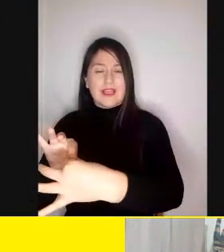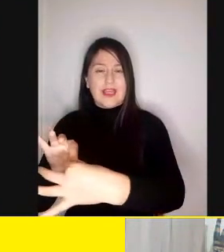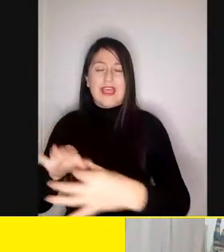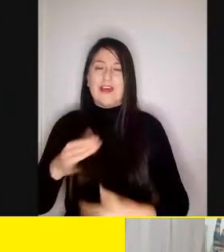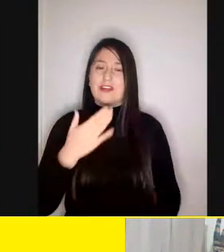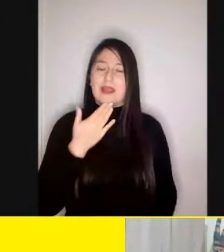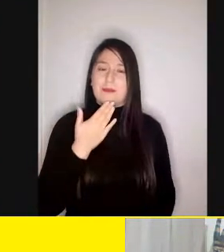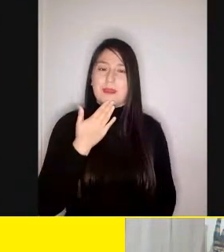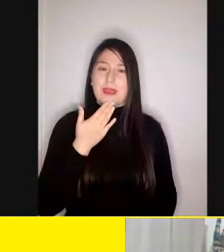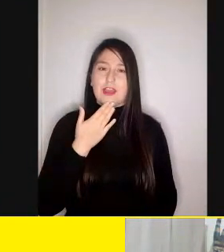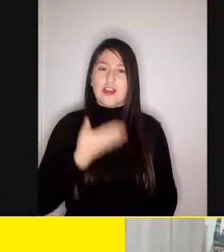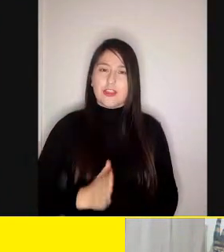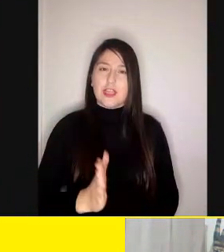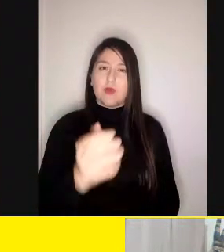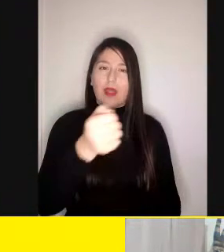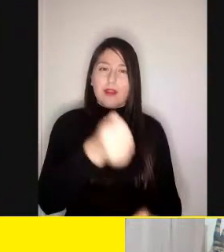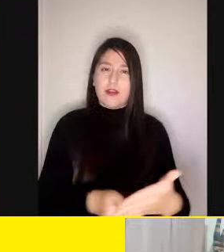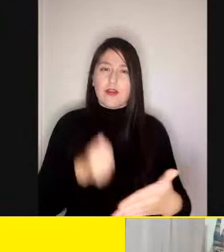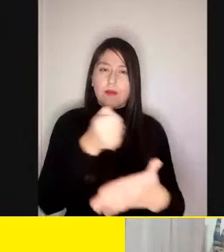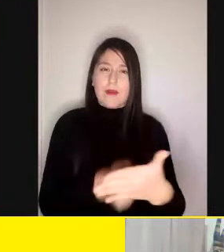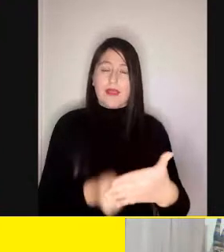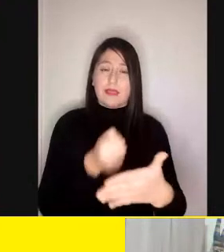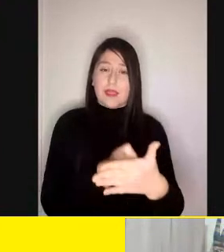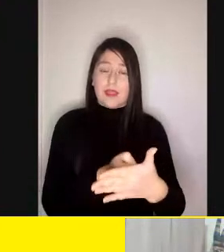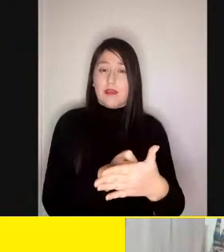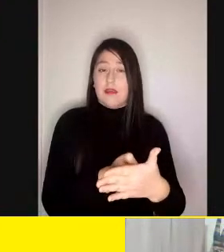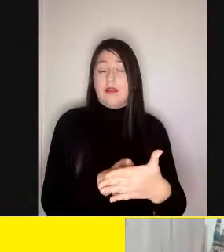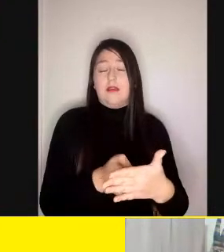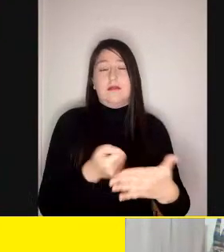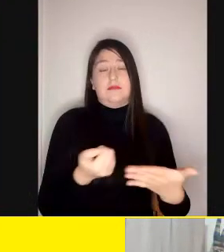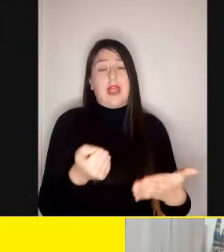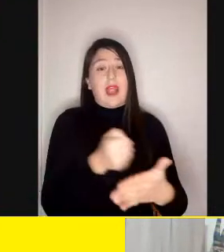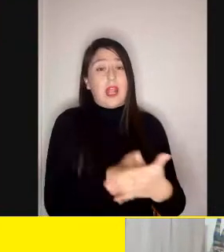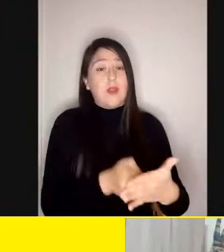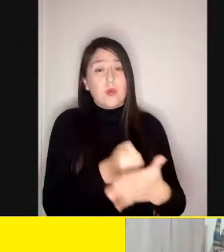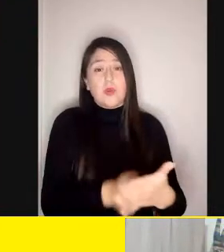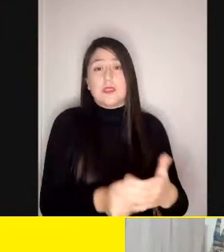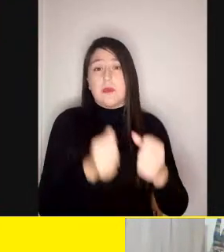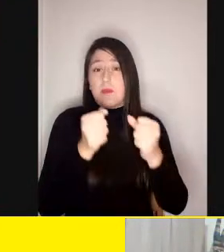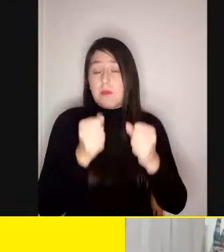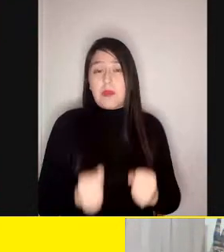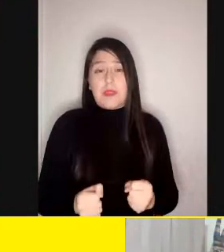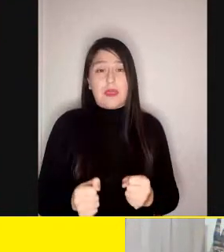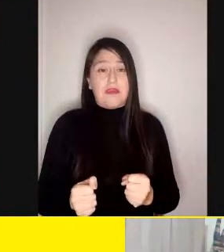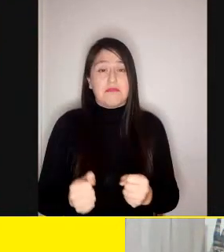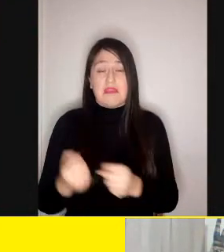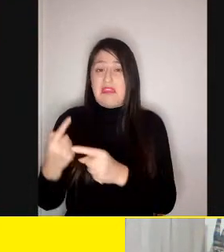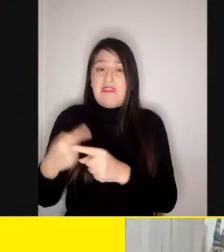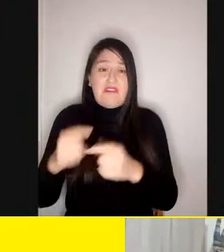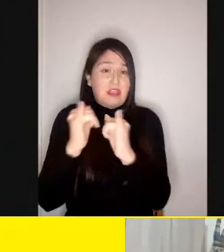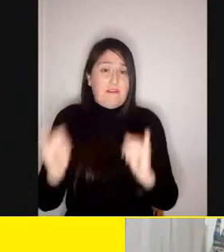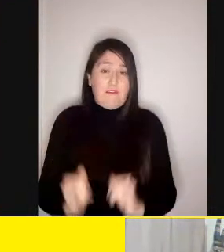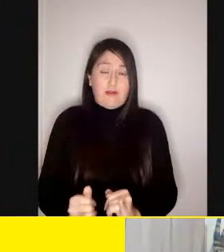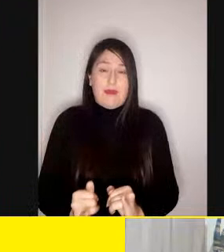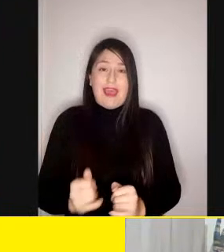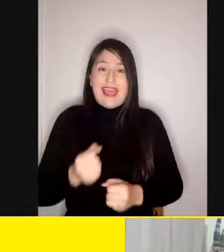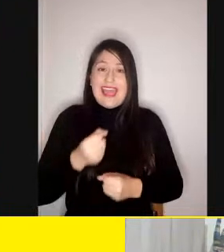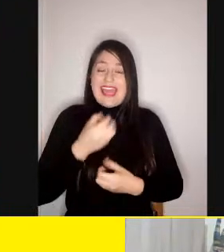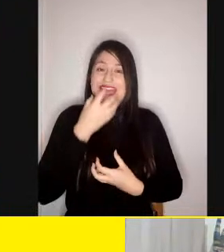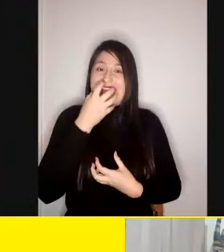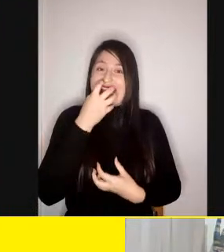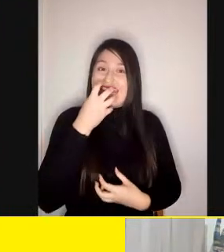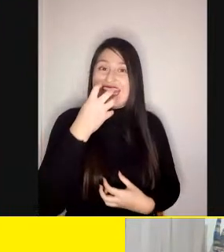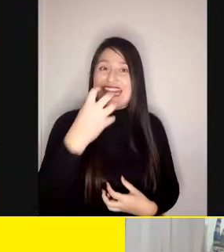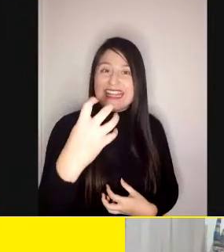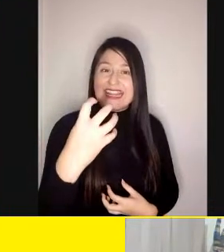puede tener distintos nombres, ¿no? Que hoy día es gritar que dejen libre al Machi Celestino